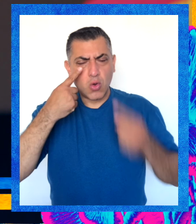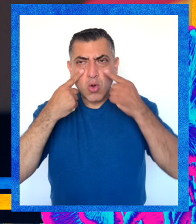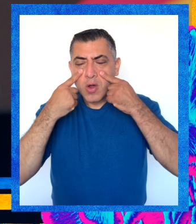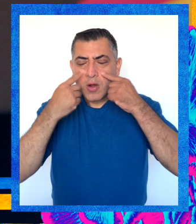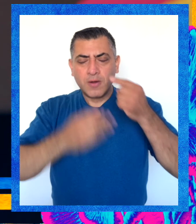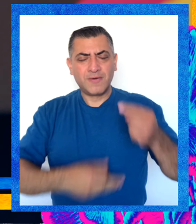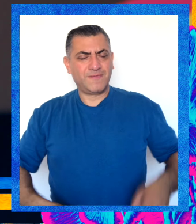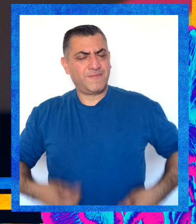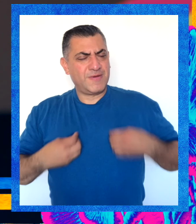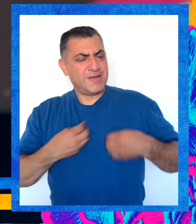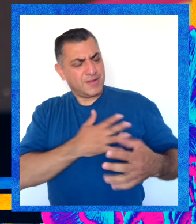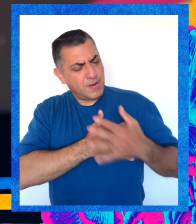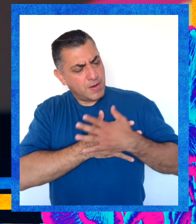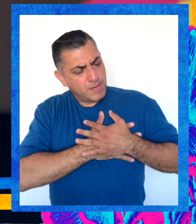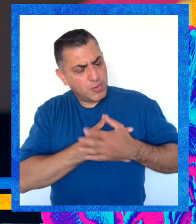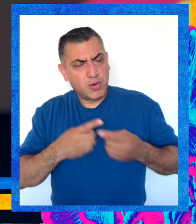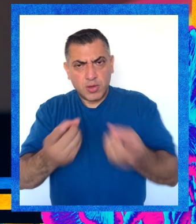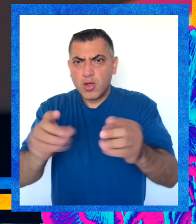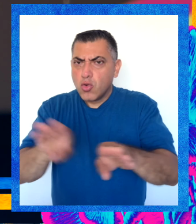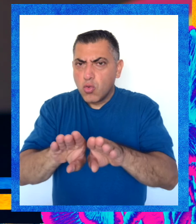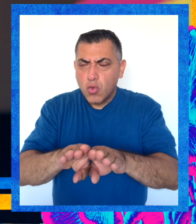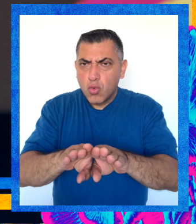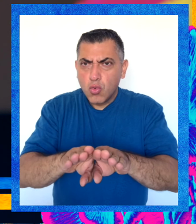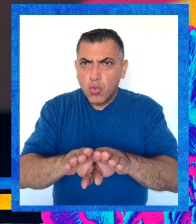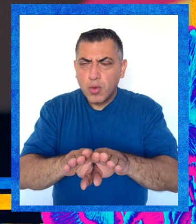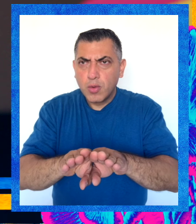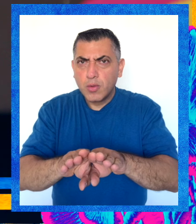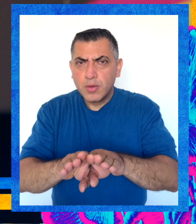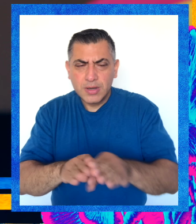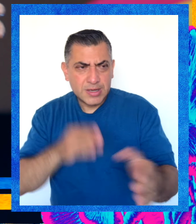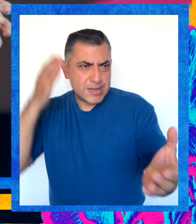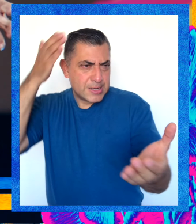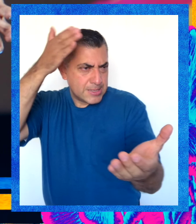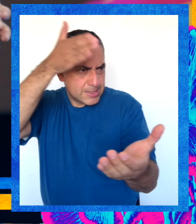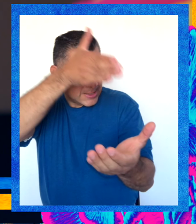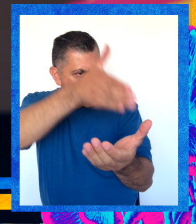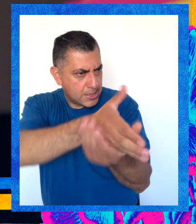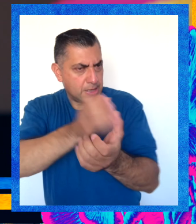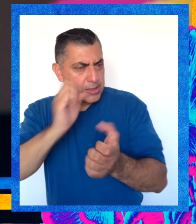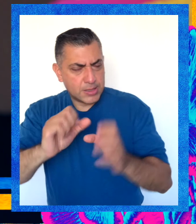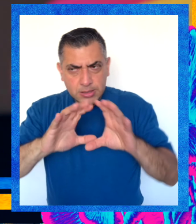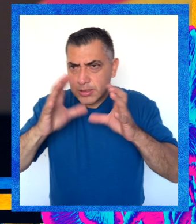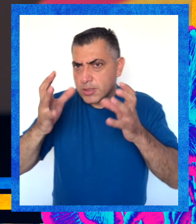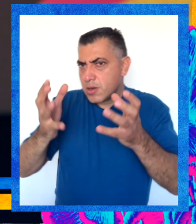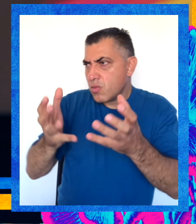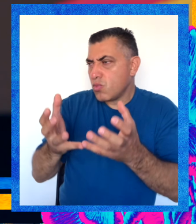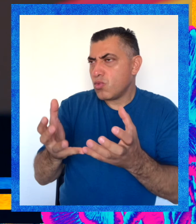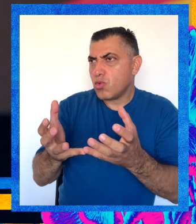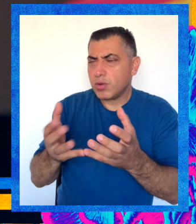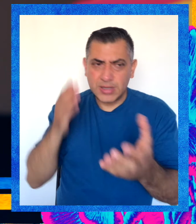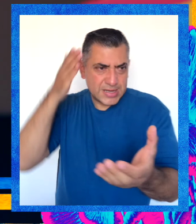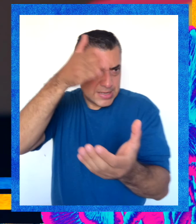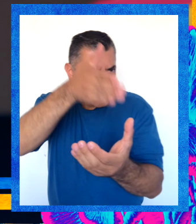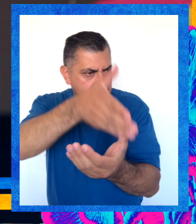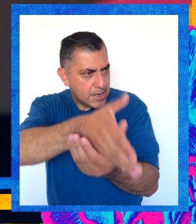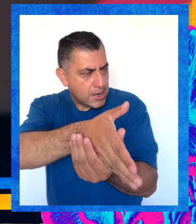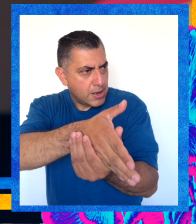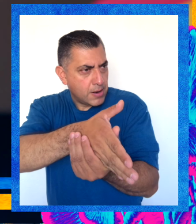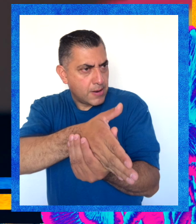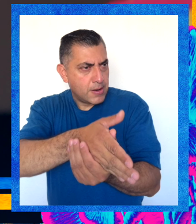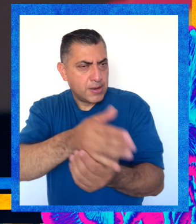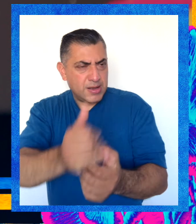vida y el amor que puede brindarte como lo hace entrando en este mundo ojo con lo que sucedió entrando